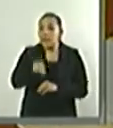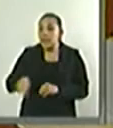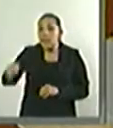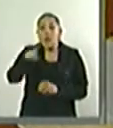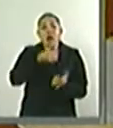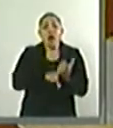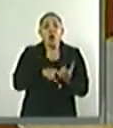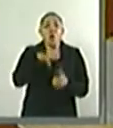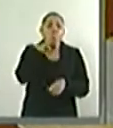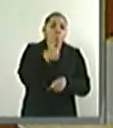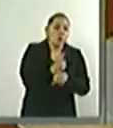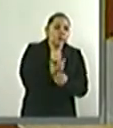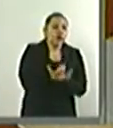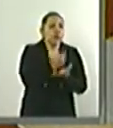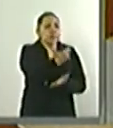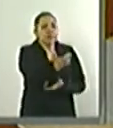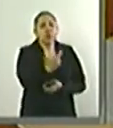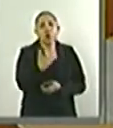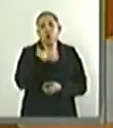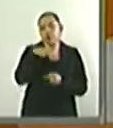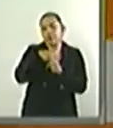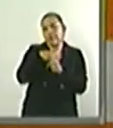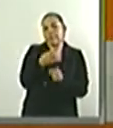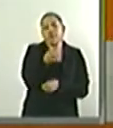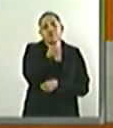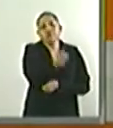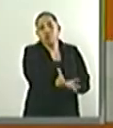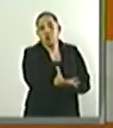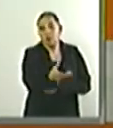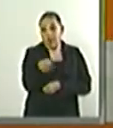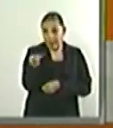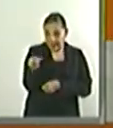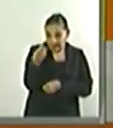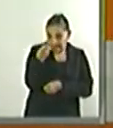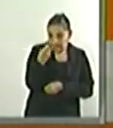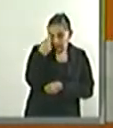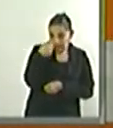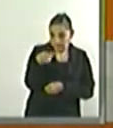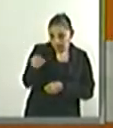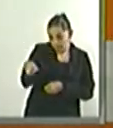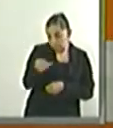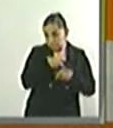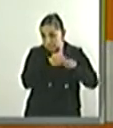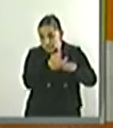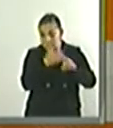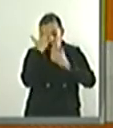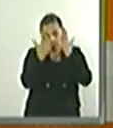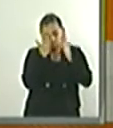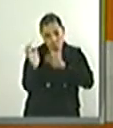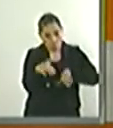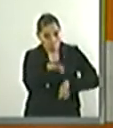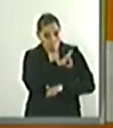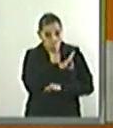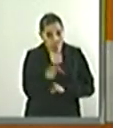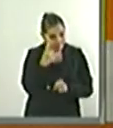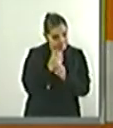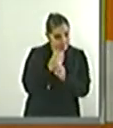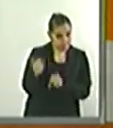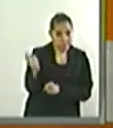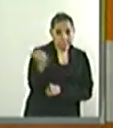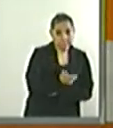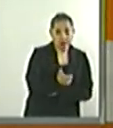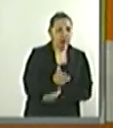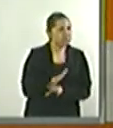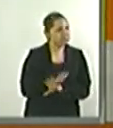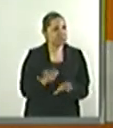de cuotas o donaciones no sean condición para ingresar o permanecer en el plantel escolar ni existen